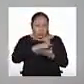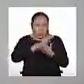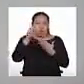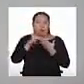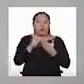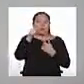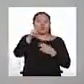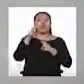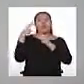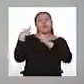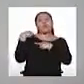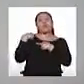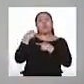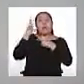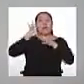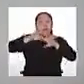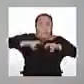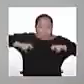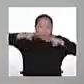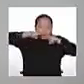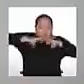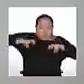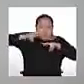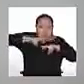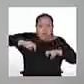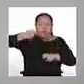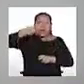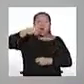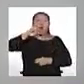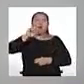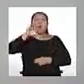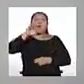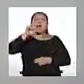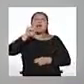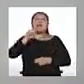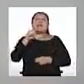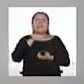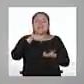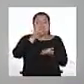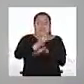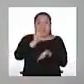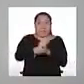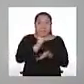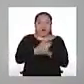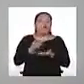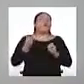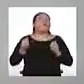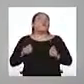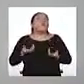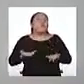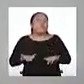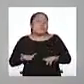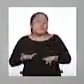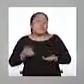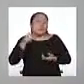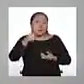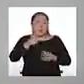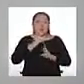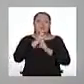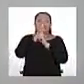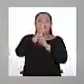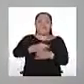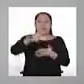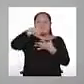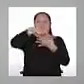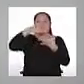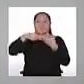han encargado investigar las huacas de Lima. Y para hacerlo de manera correcta, tienen que responder